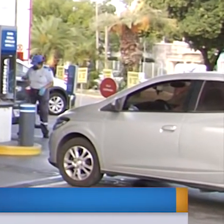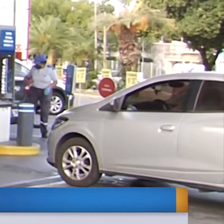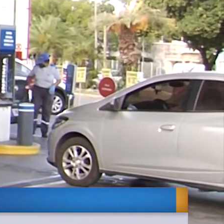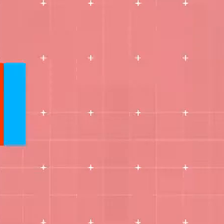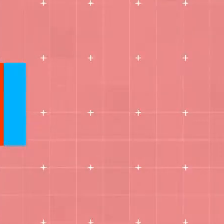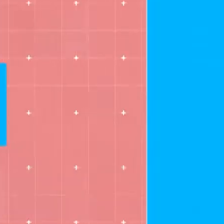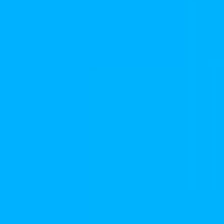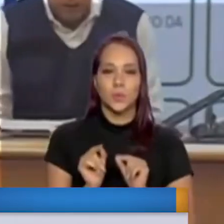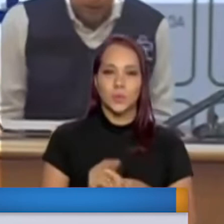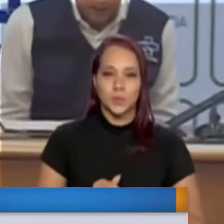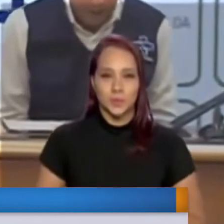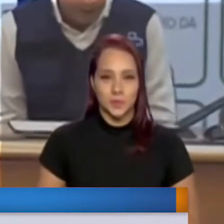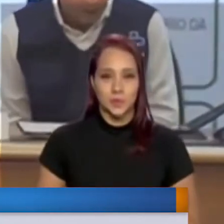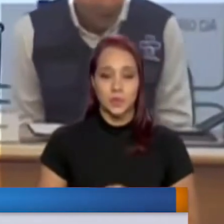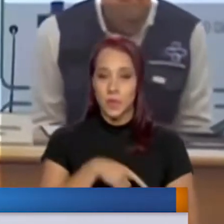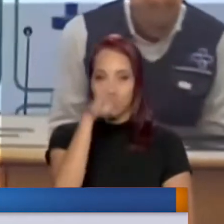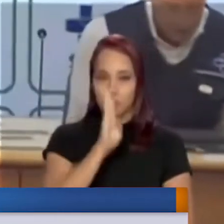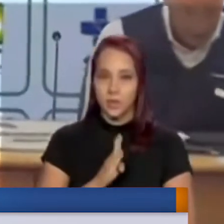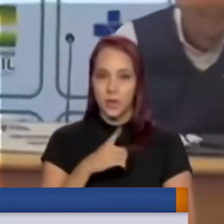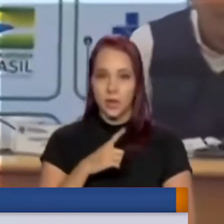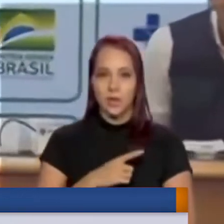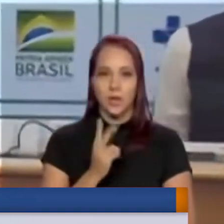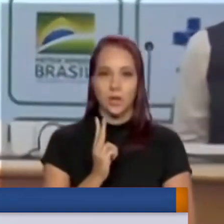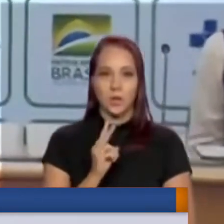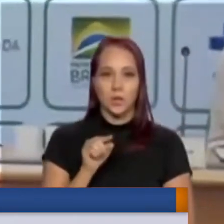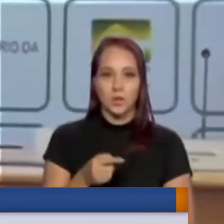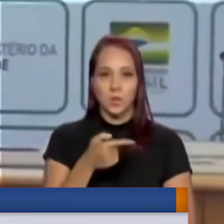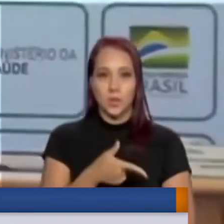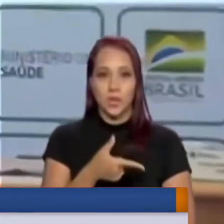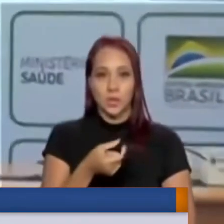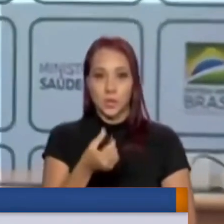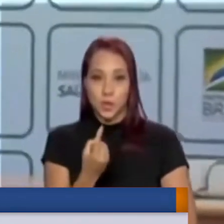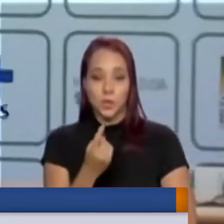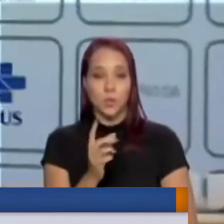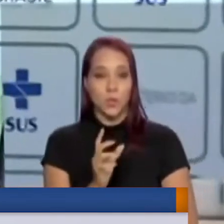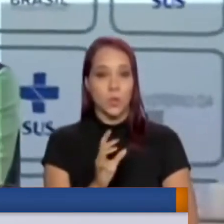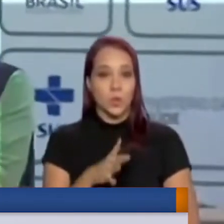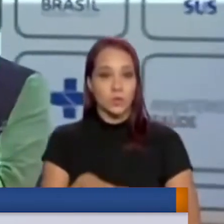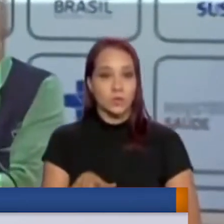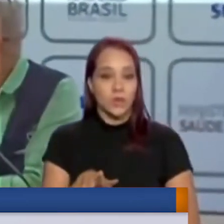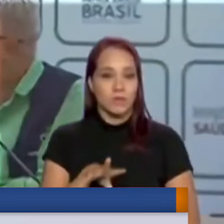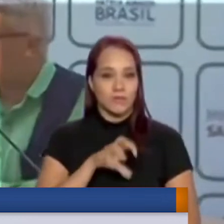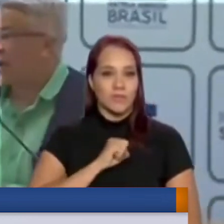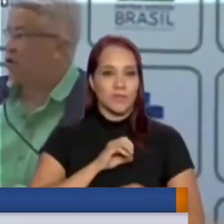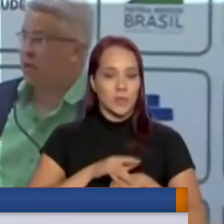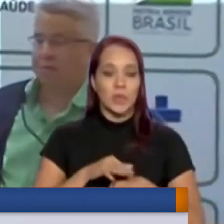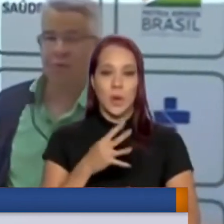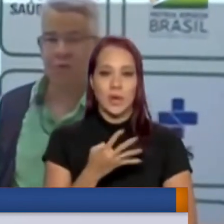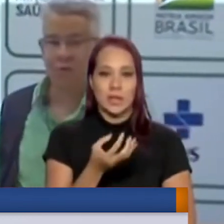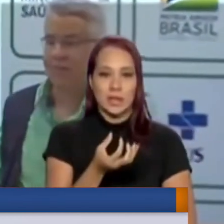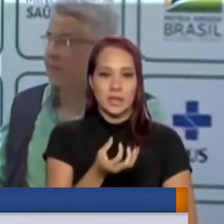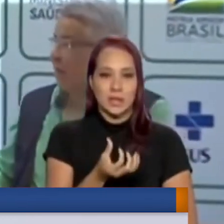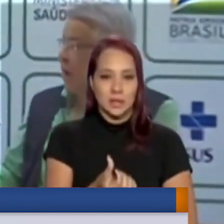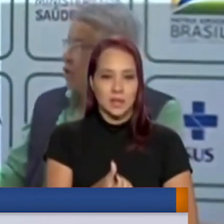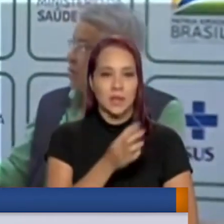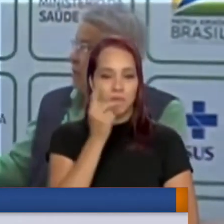mes de marzo. Crecen los casos en Brasil. 12 personas murieron en un día en el país vecino. Esto eleva a 46